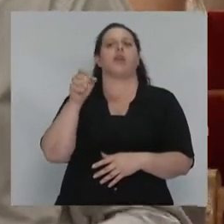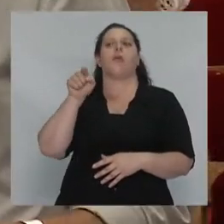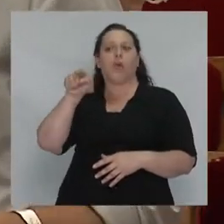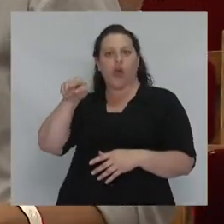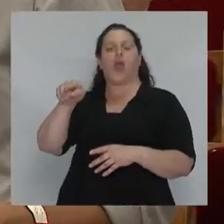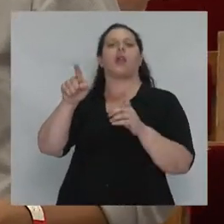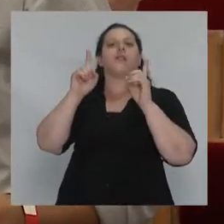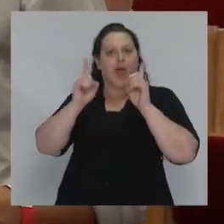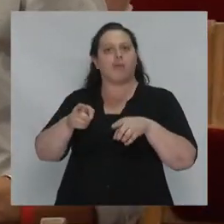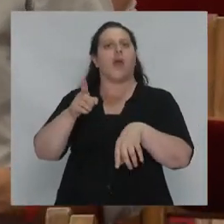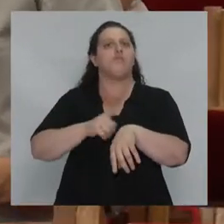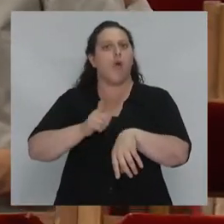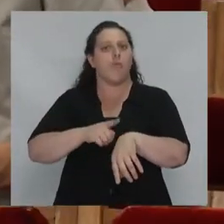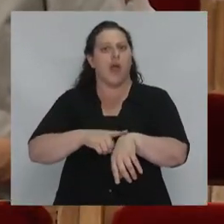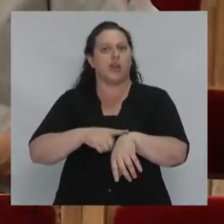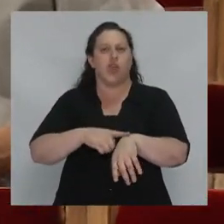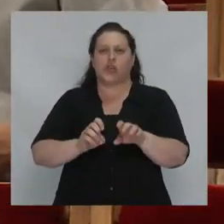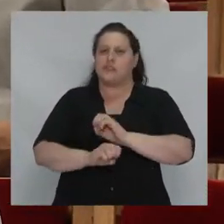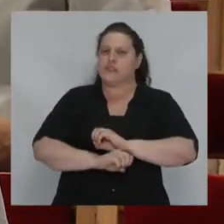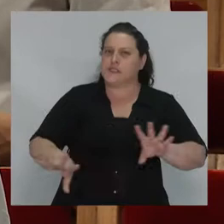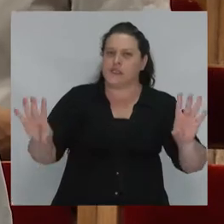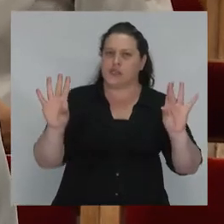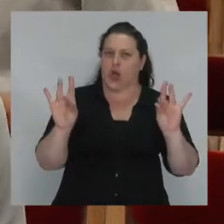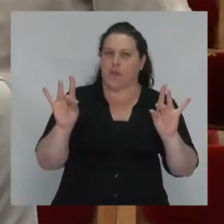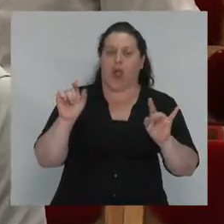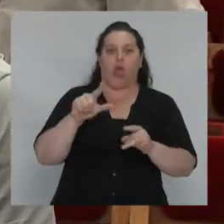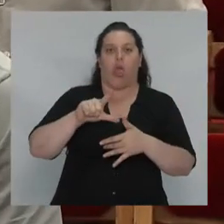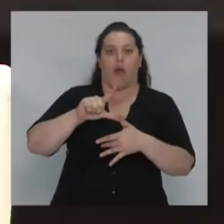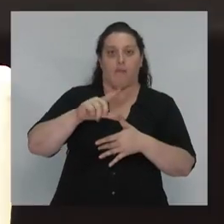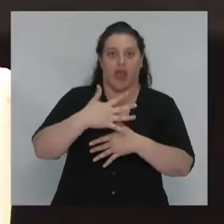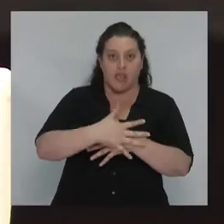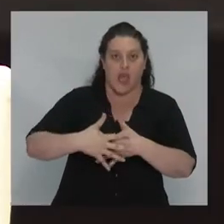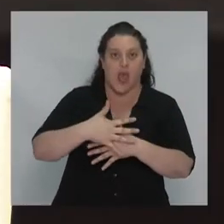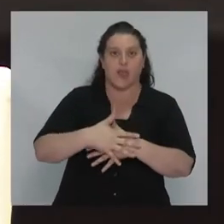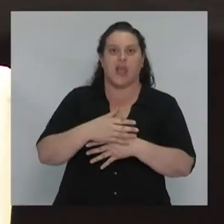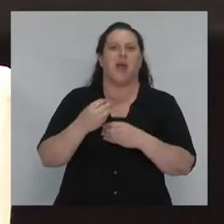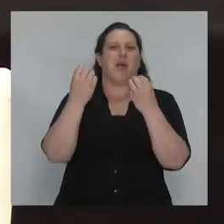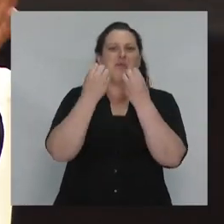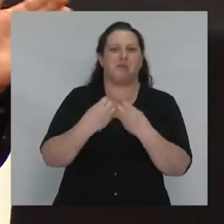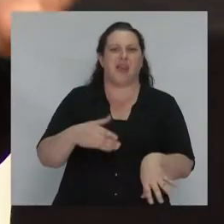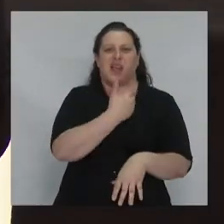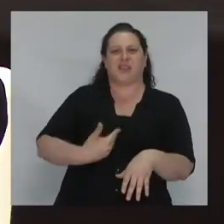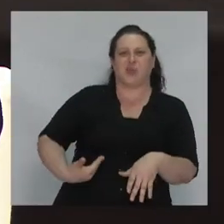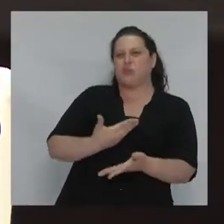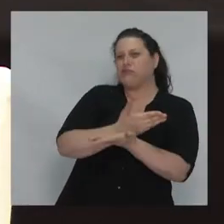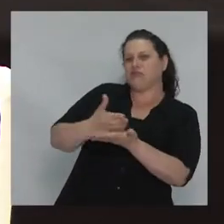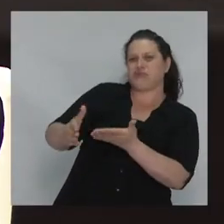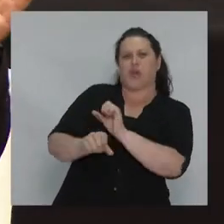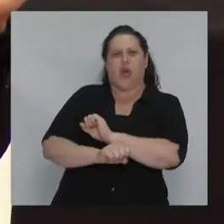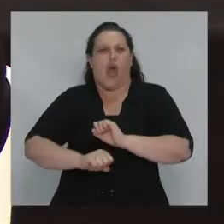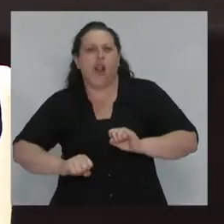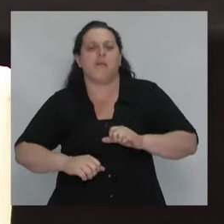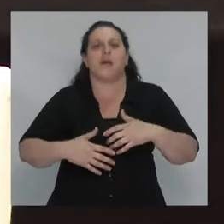jugó en los momentos más dramáticos en los que América Latina comenzaron a vivirse golpes institucionales para